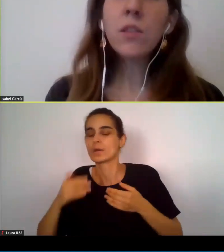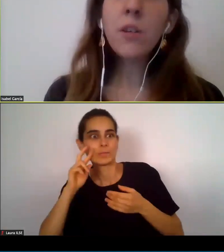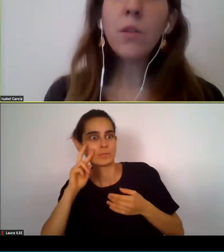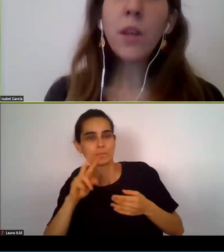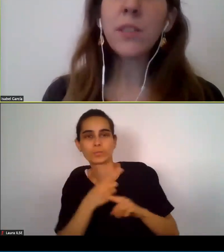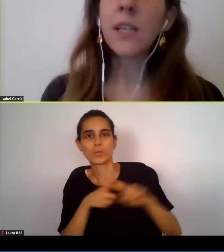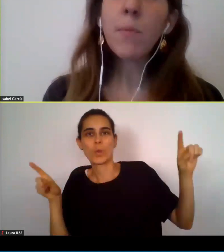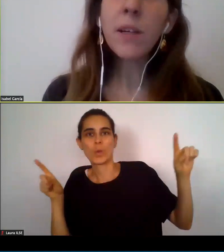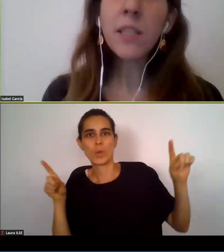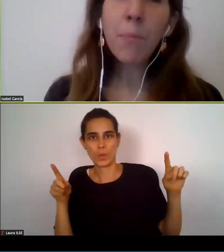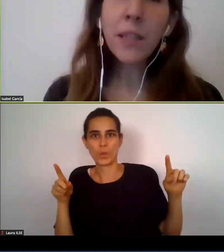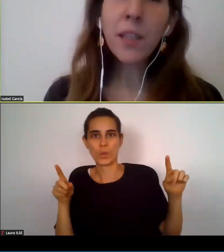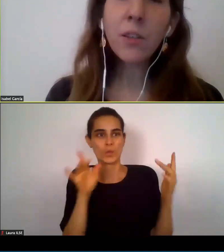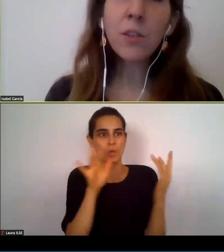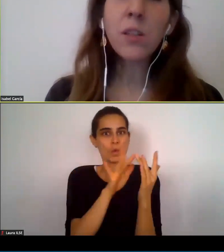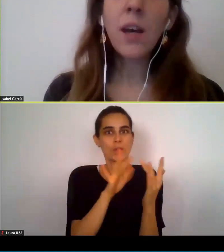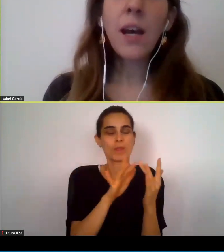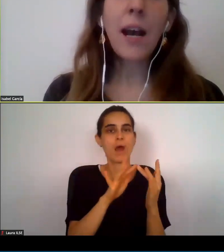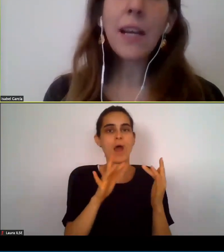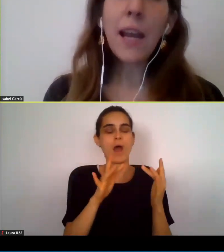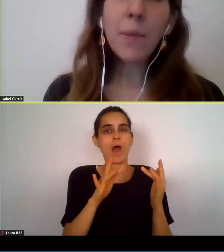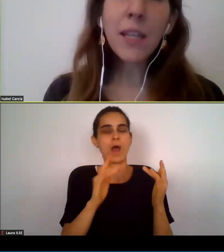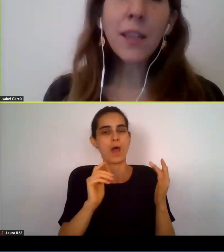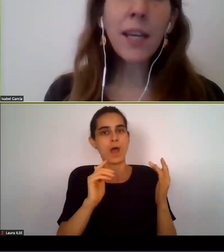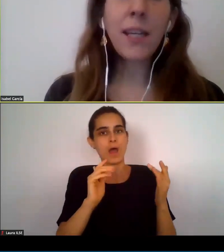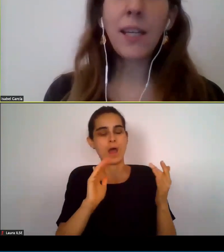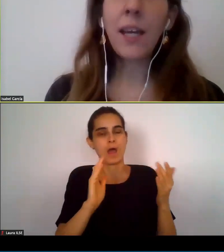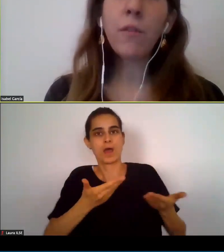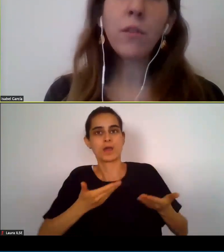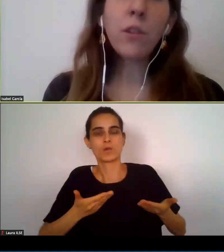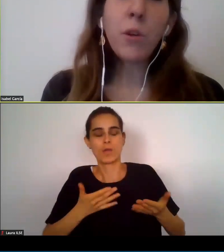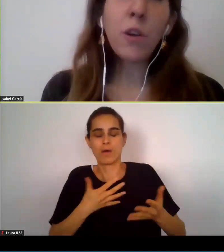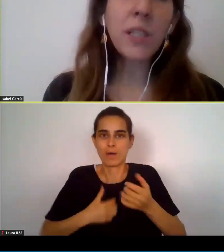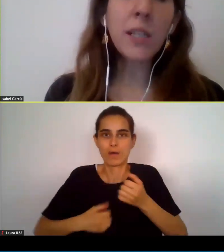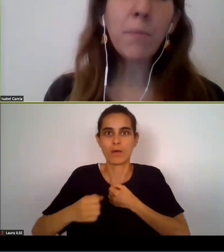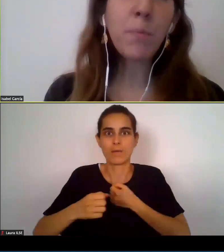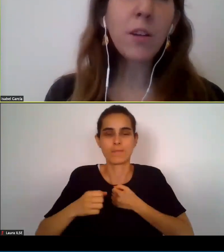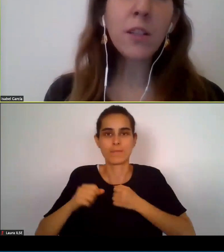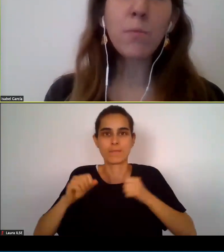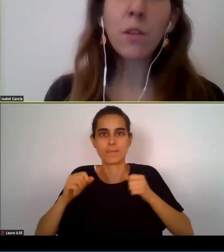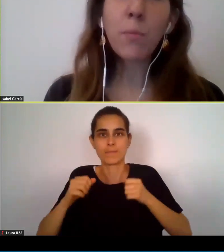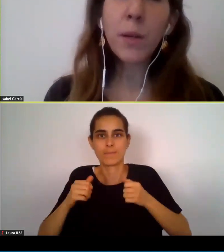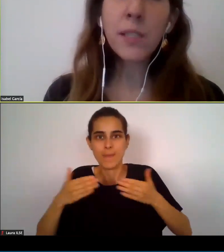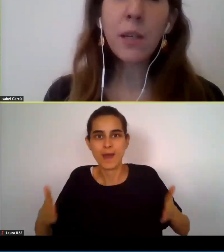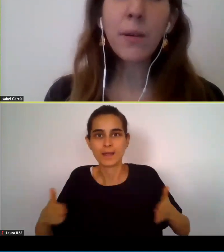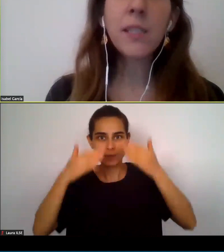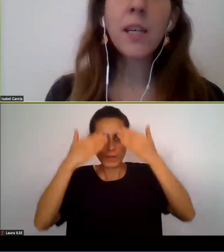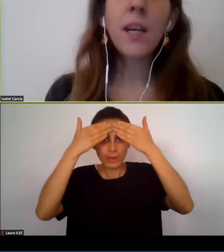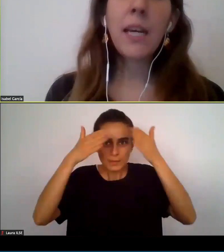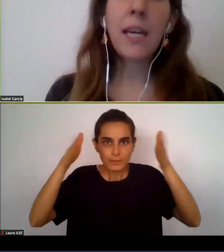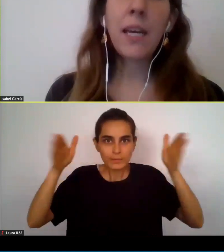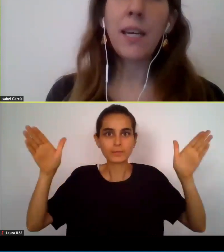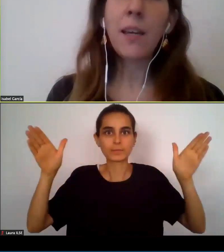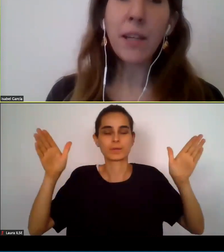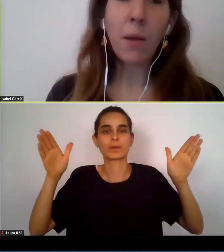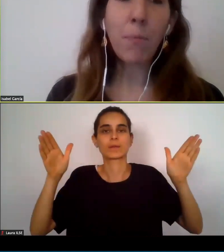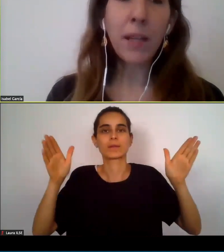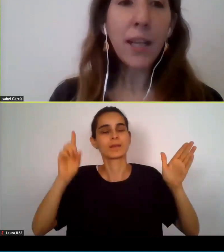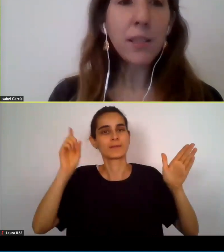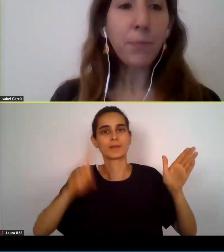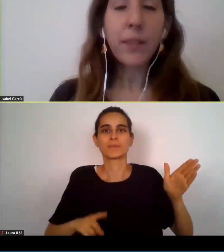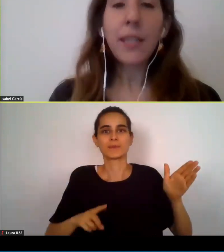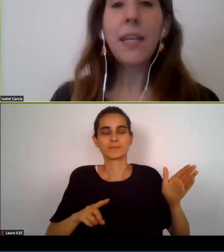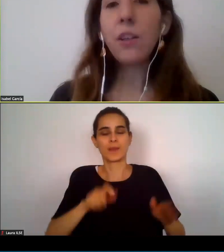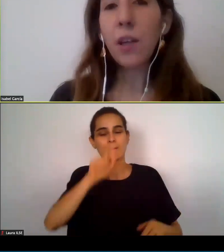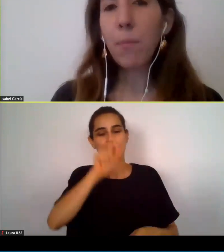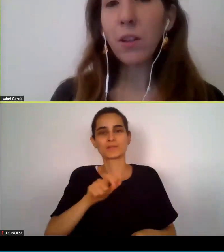esto nos ayuda pues, a ser más simpáticos, a abrir la mente y en el fondo, bueno, pues a ser personas más comprensivas y más